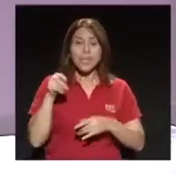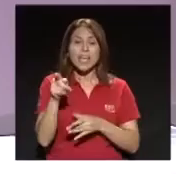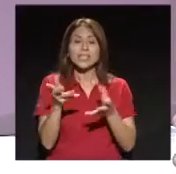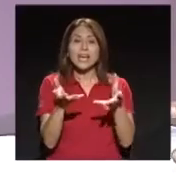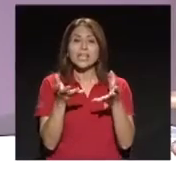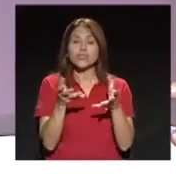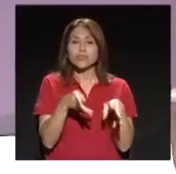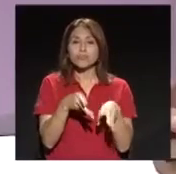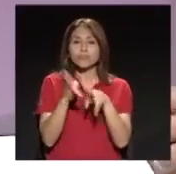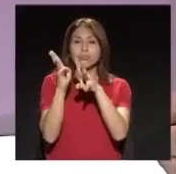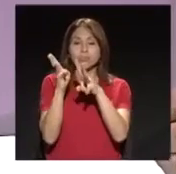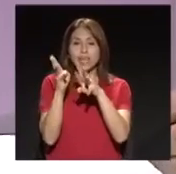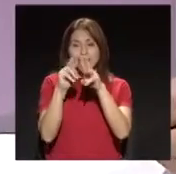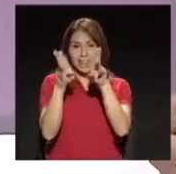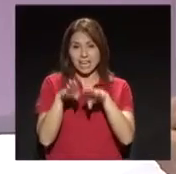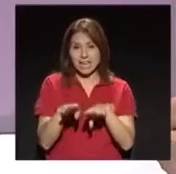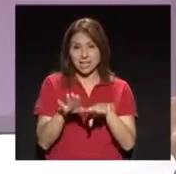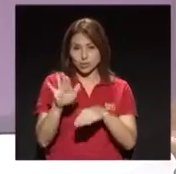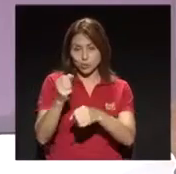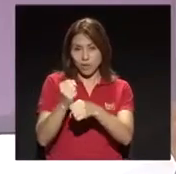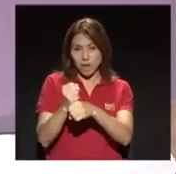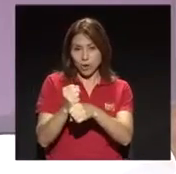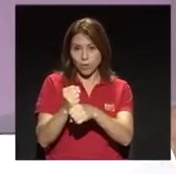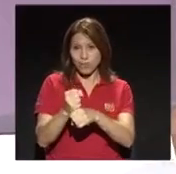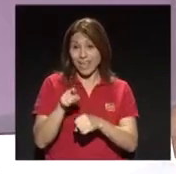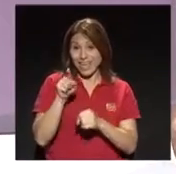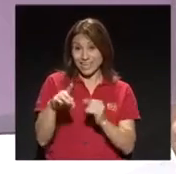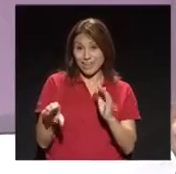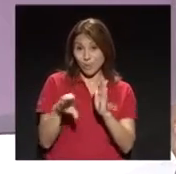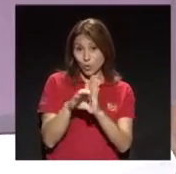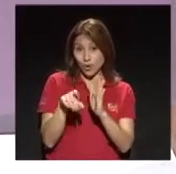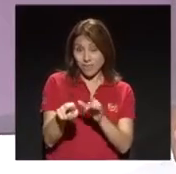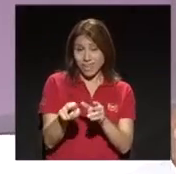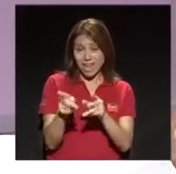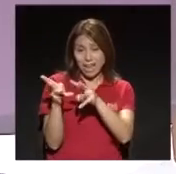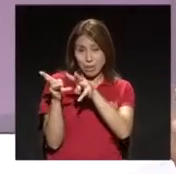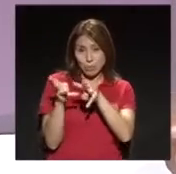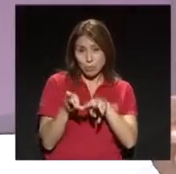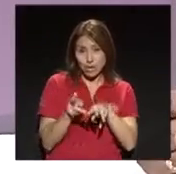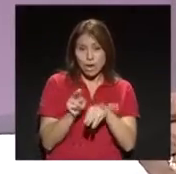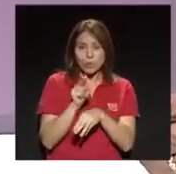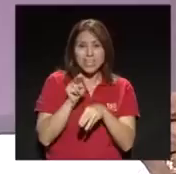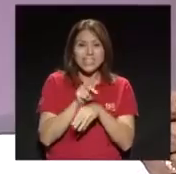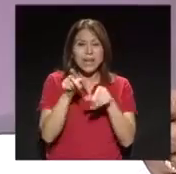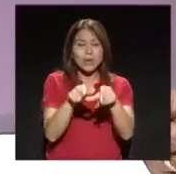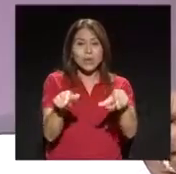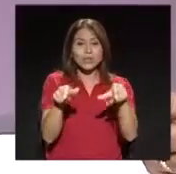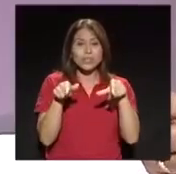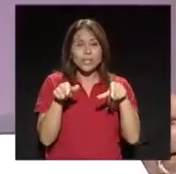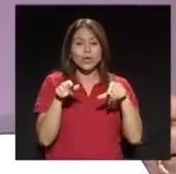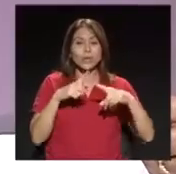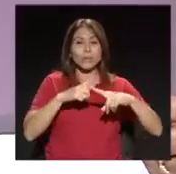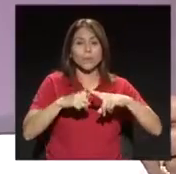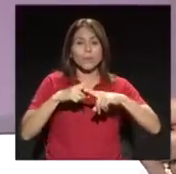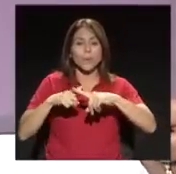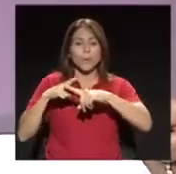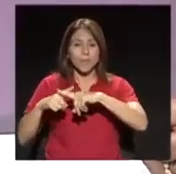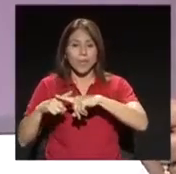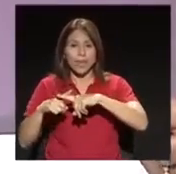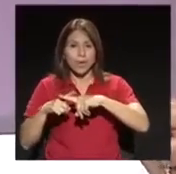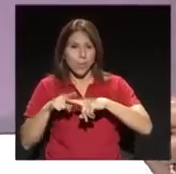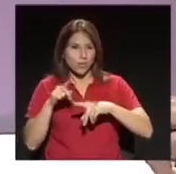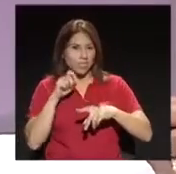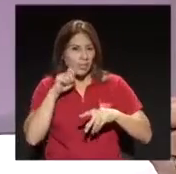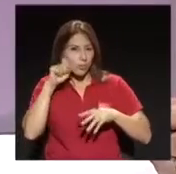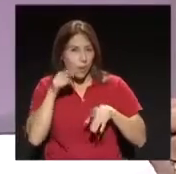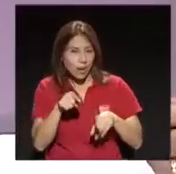en internet y resultó que la fotografía la utilizaron en un sitio de pornografía. Entonces, cuando ella se da cuenta, ¿verdad?, que le empiezan a